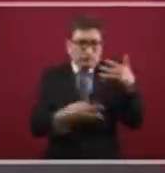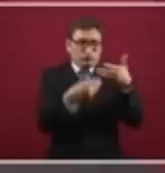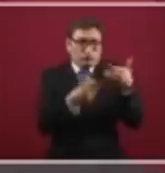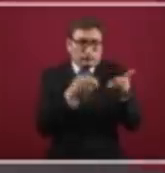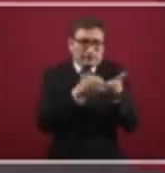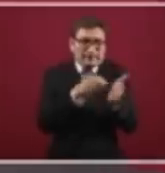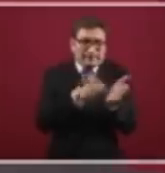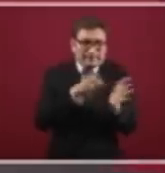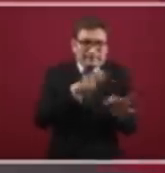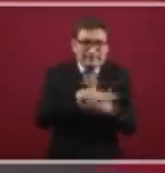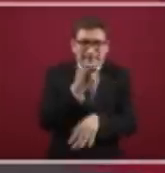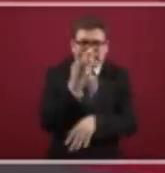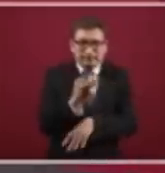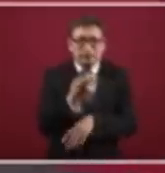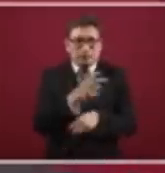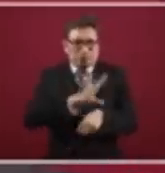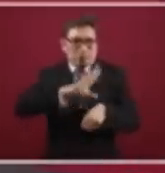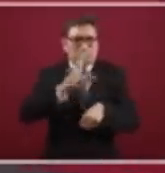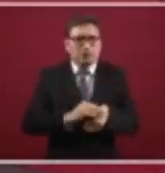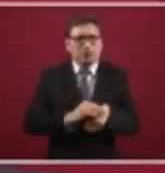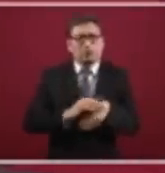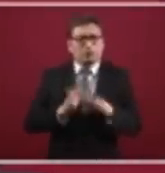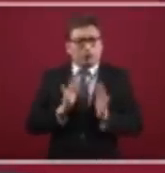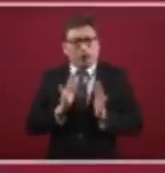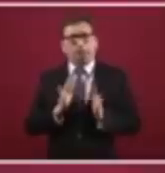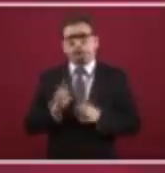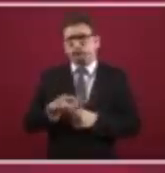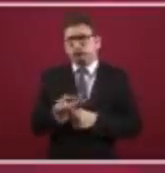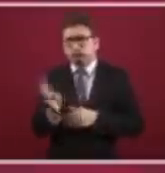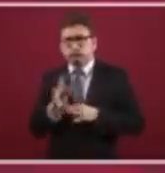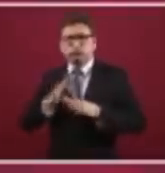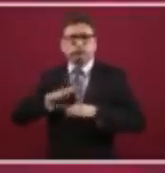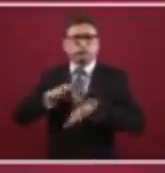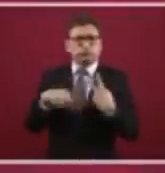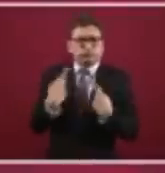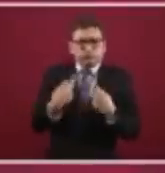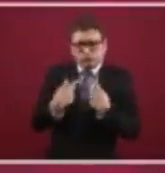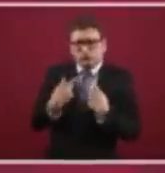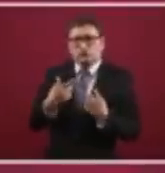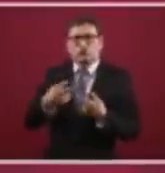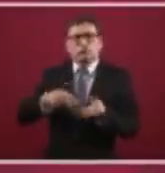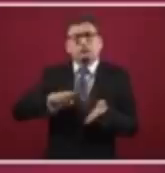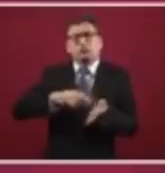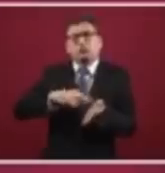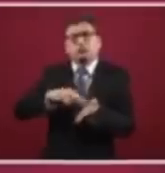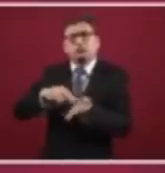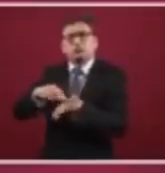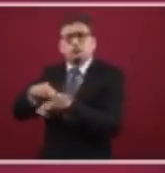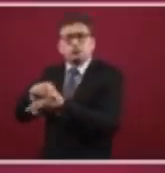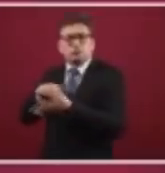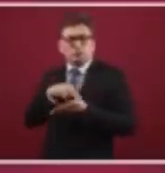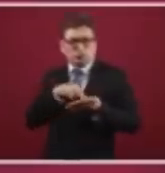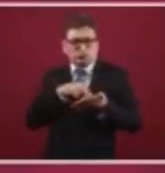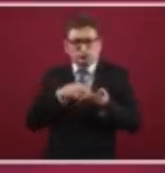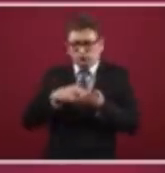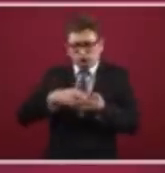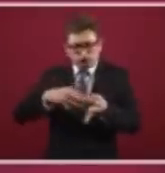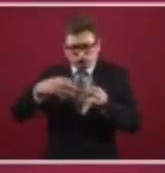reforma se juntan y firmas se acreditan